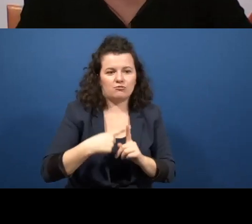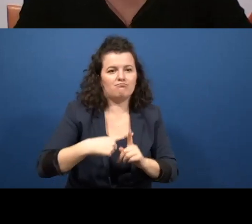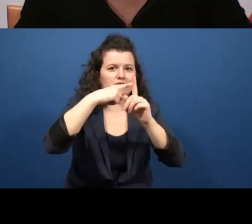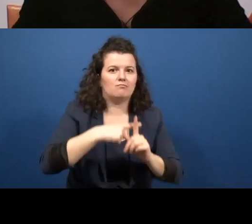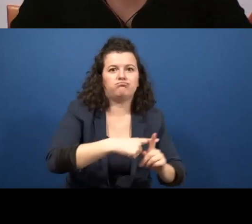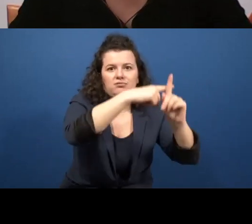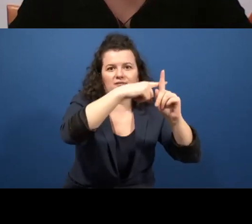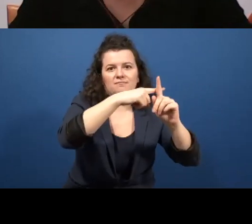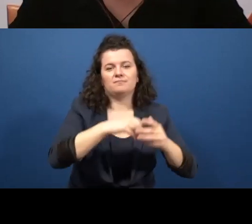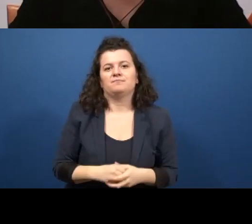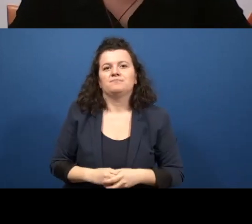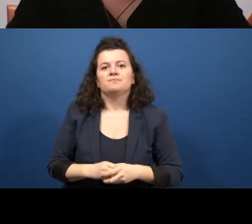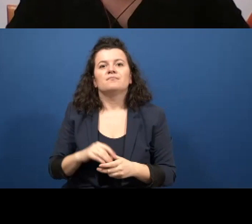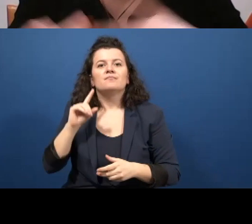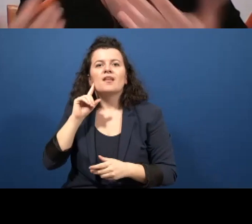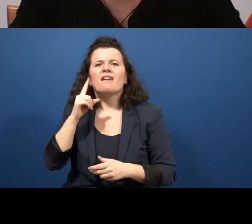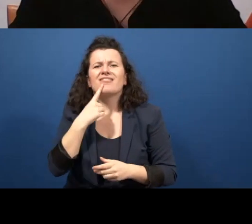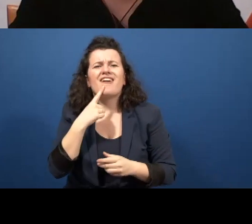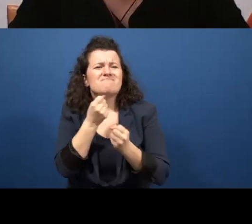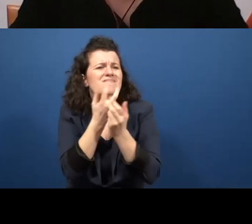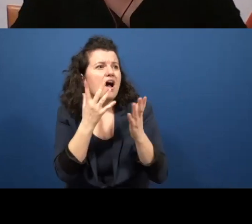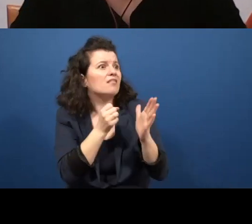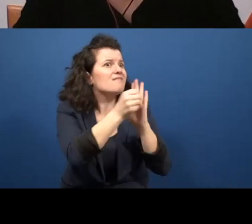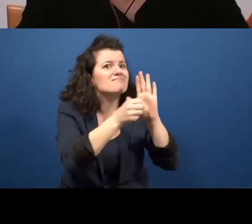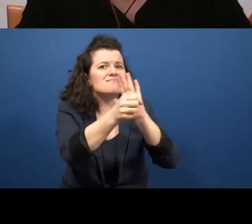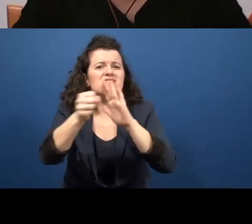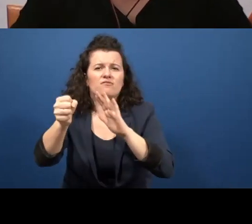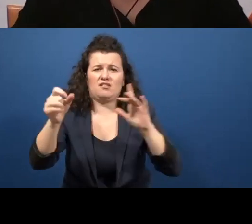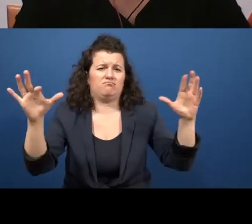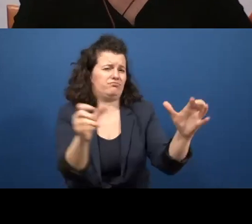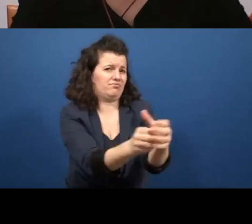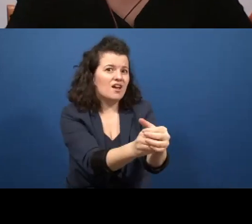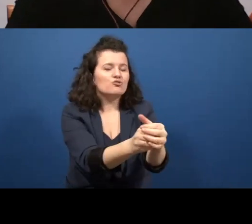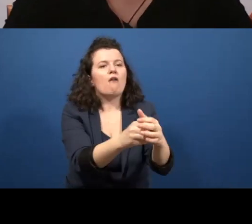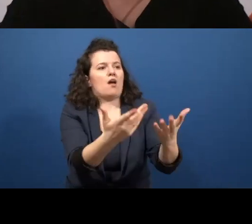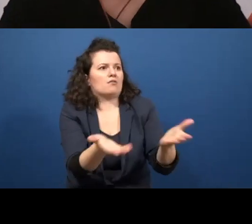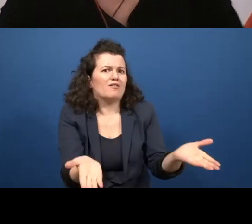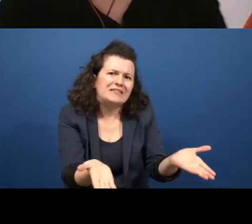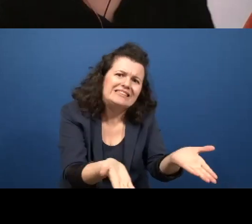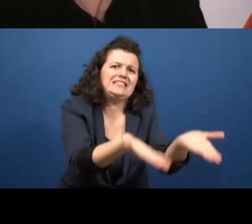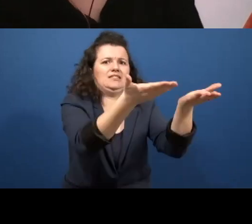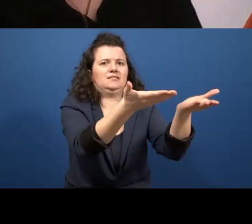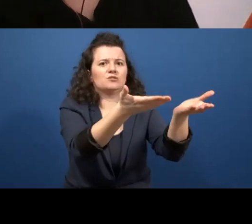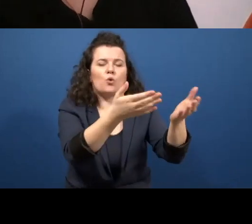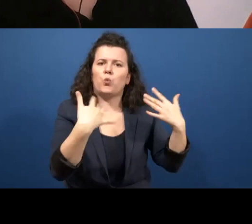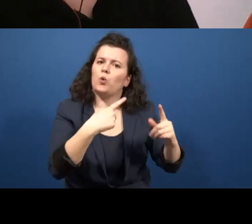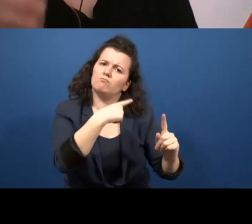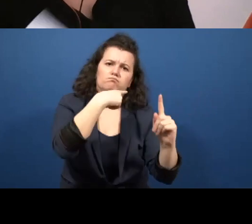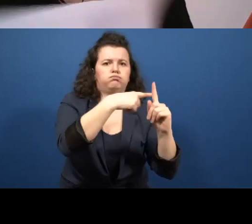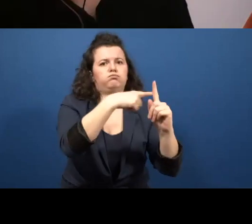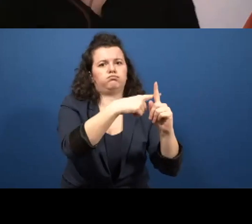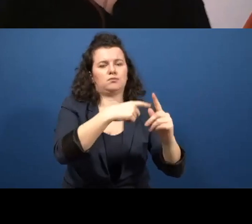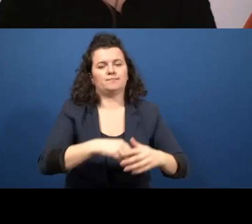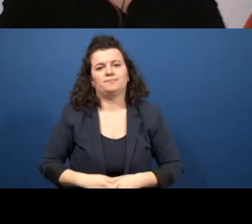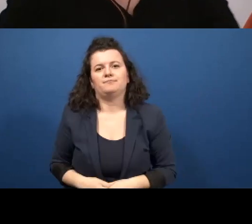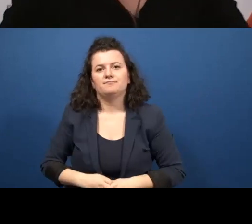docentes entendieran la perspectiva de un grupo que no está por lo general representado. Así es que considero